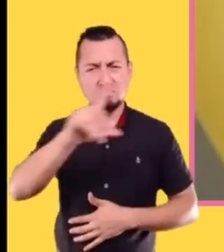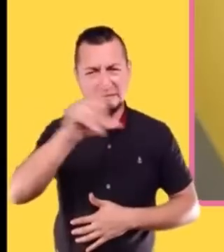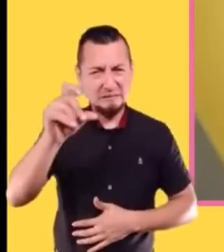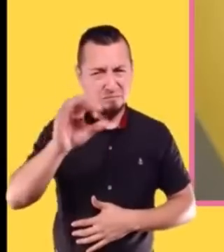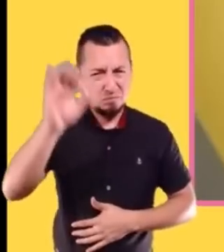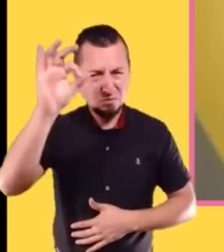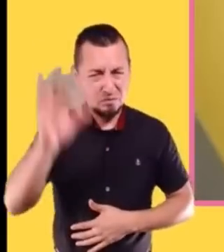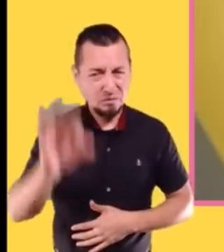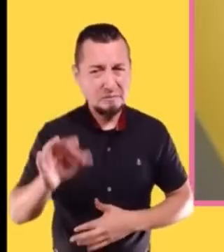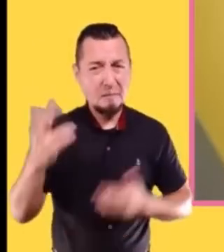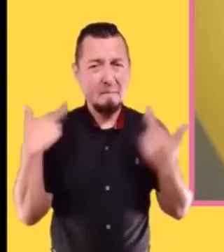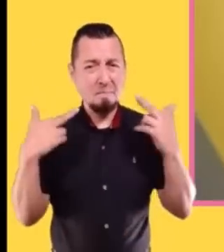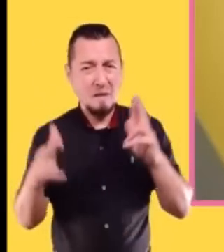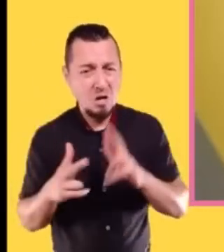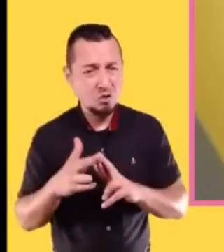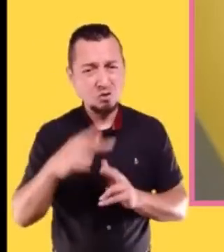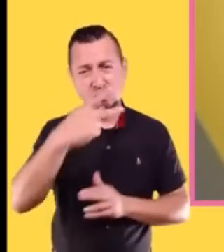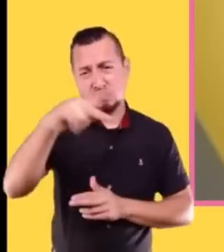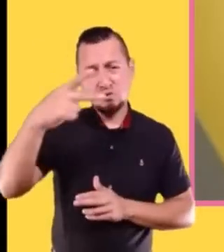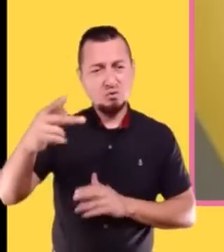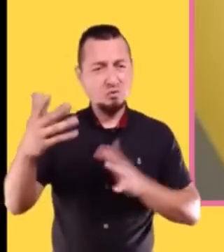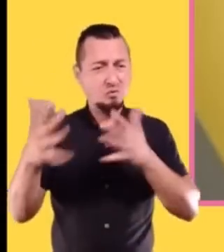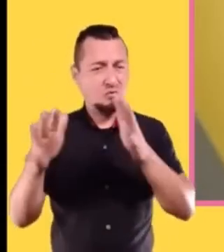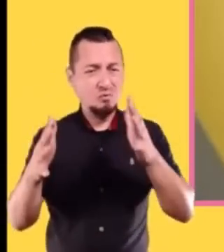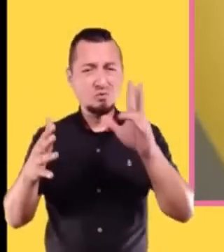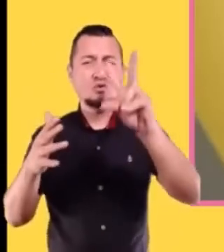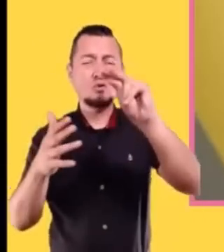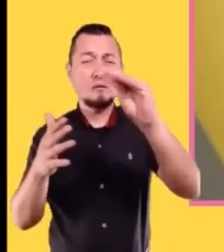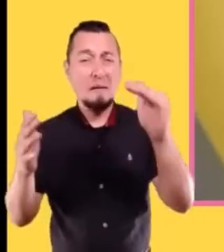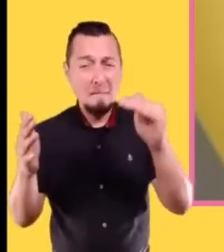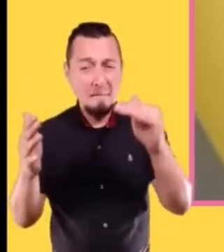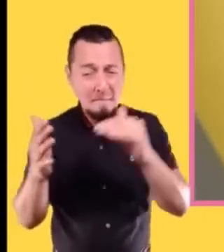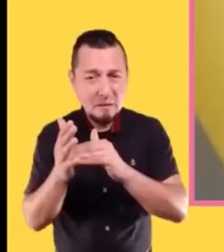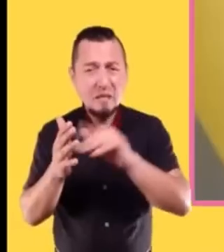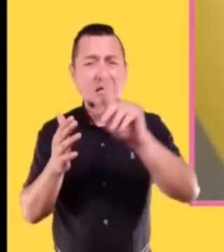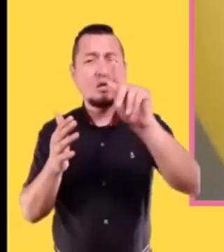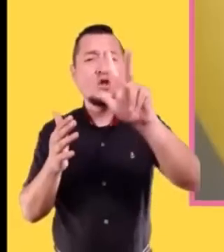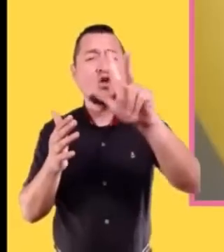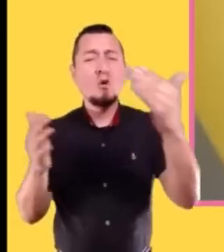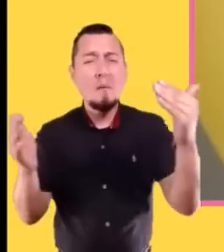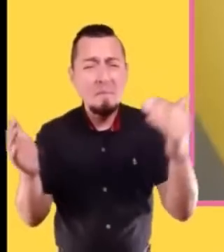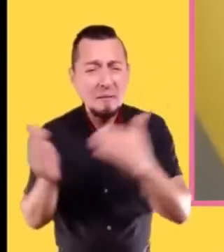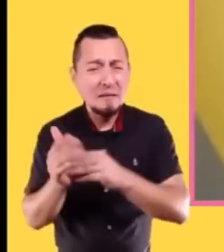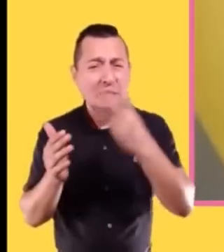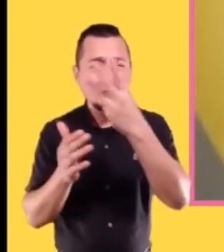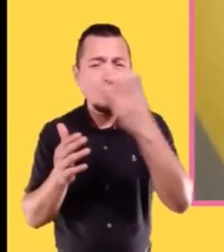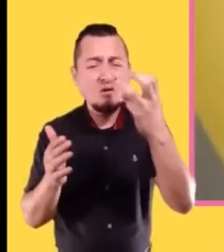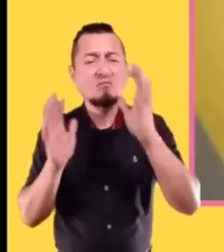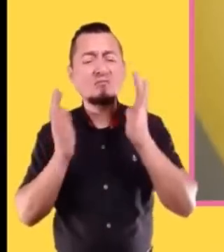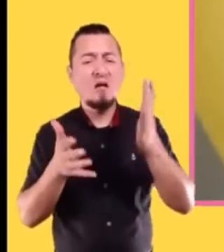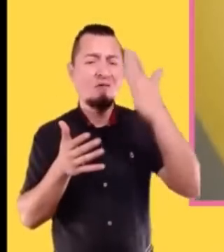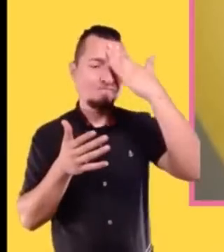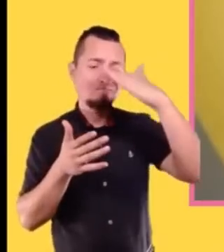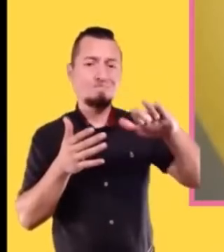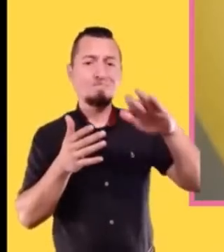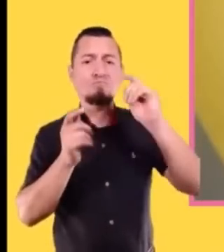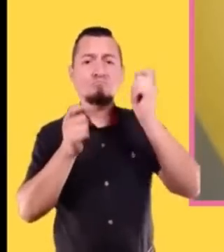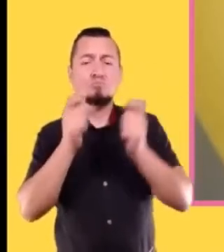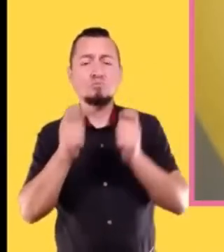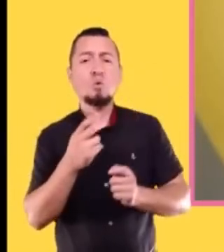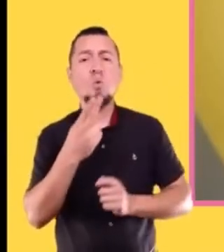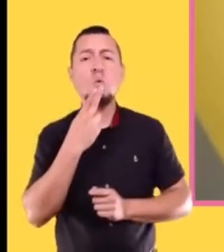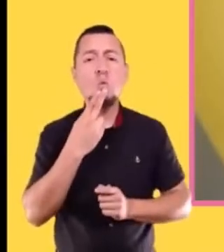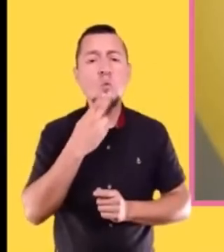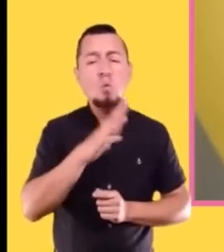escuelas públicas. Más o menos tenemos 80,000 y ya 78,300 están capacitados en el uso de esta